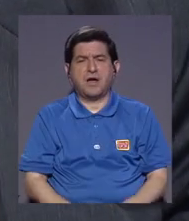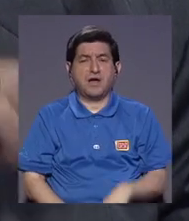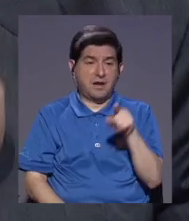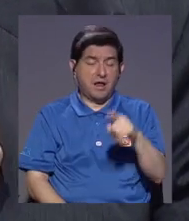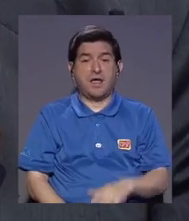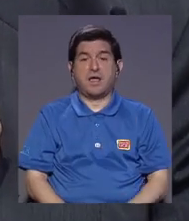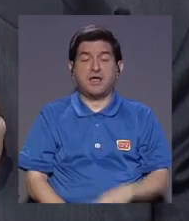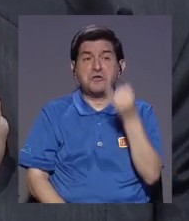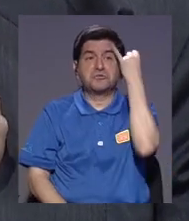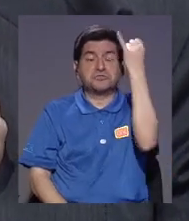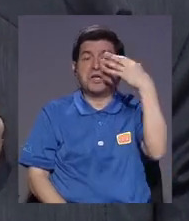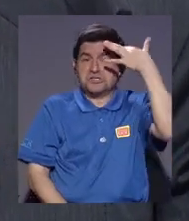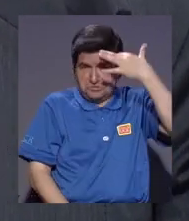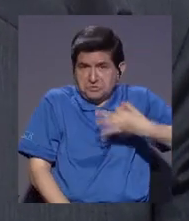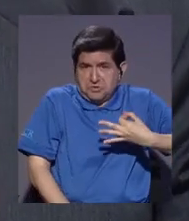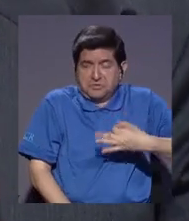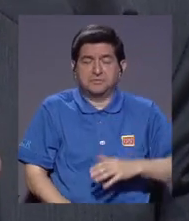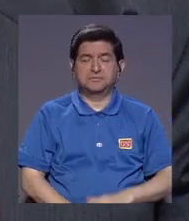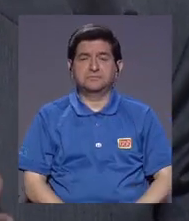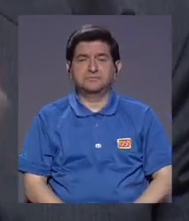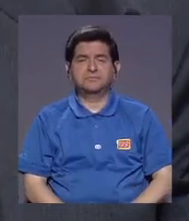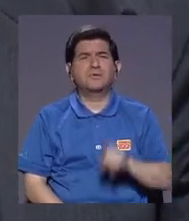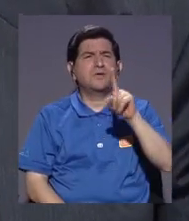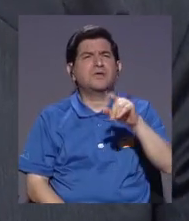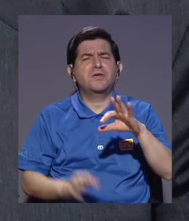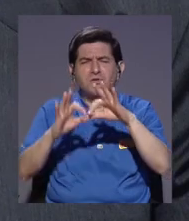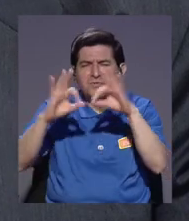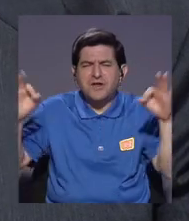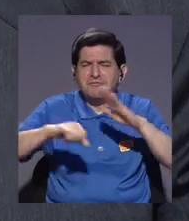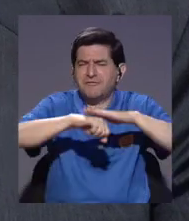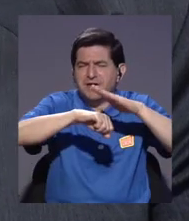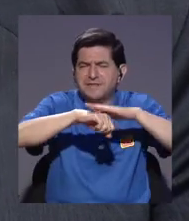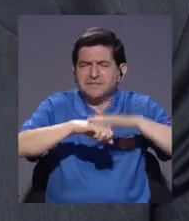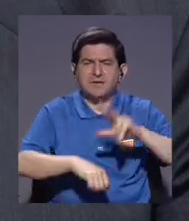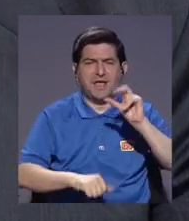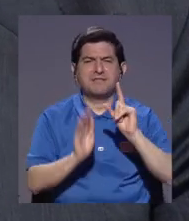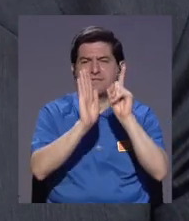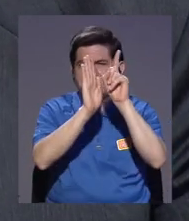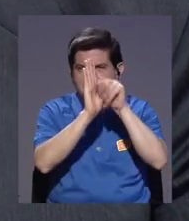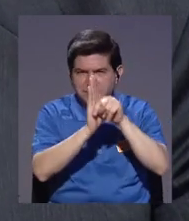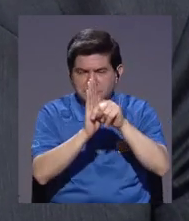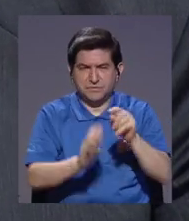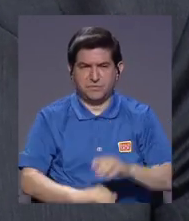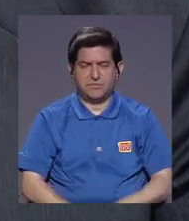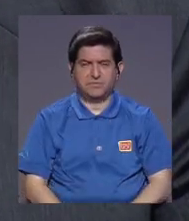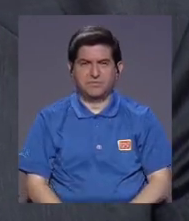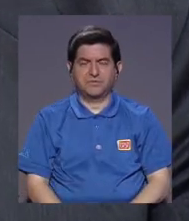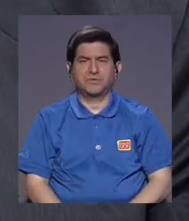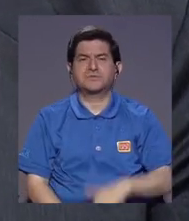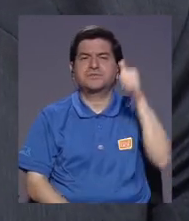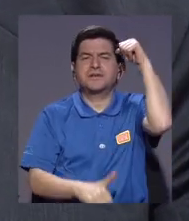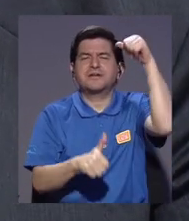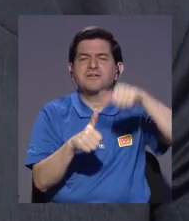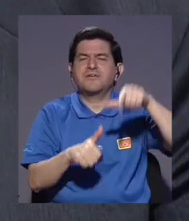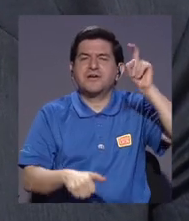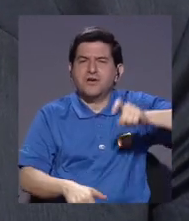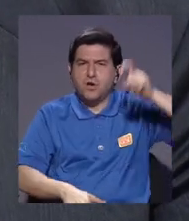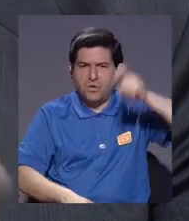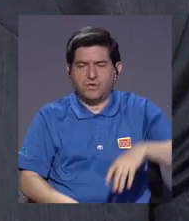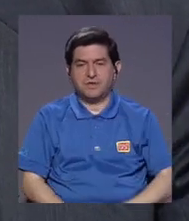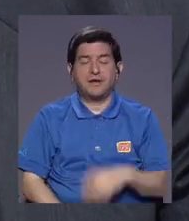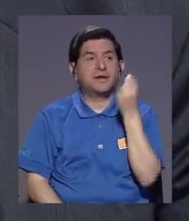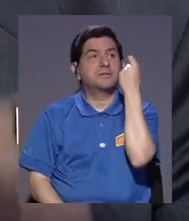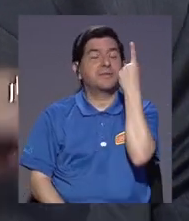que se habían embebido de estas ideas y que hay una frase si usted me permite 30 segundos que hay que tenerla presente